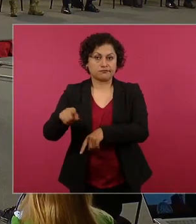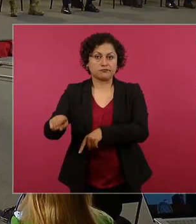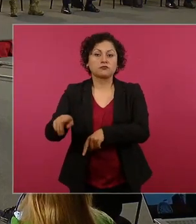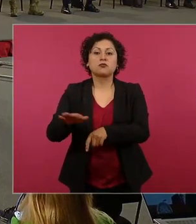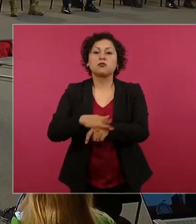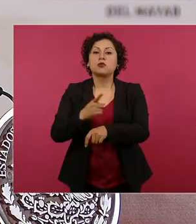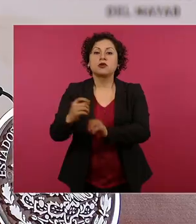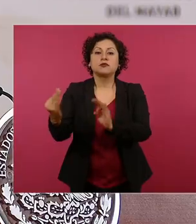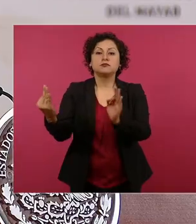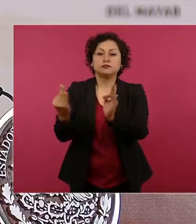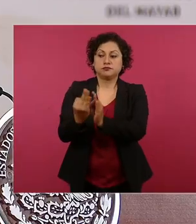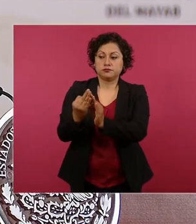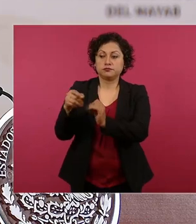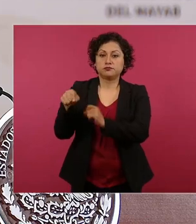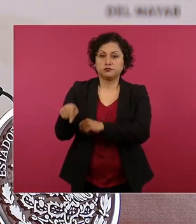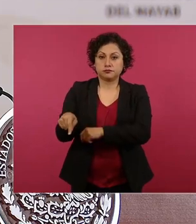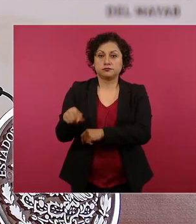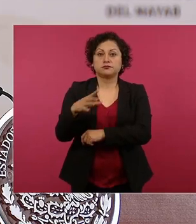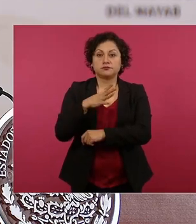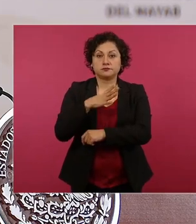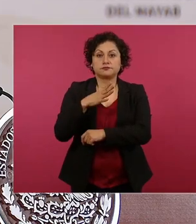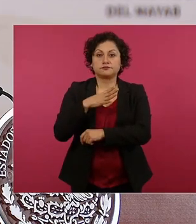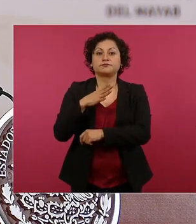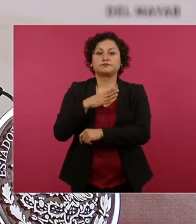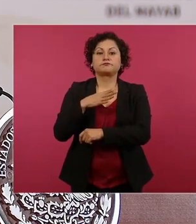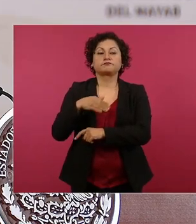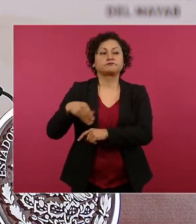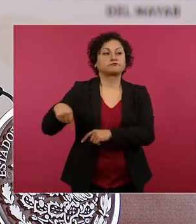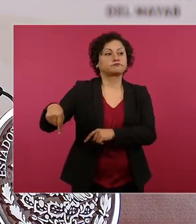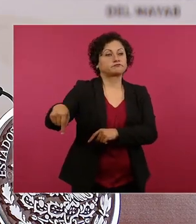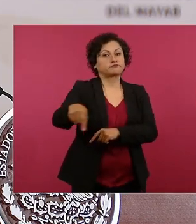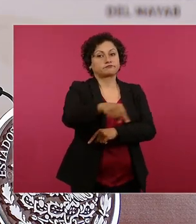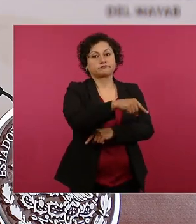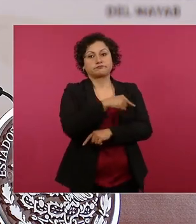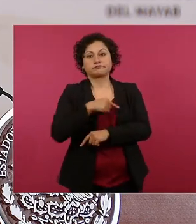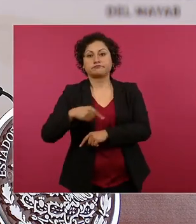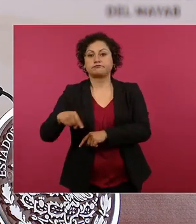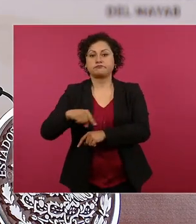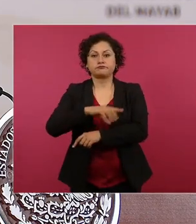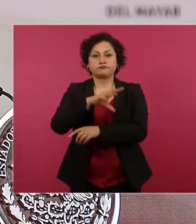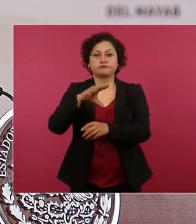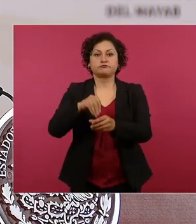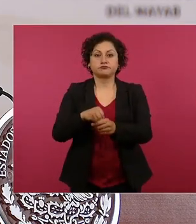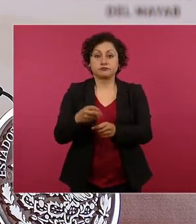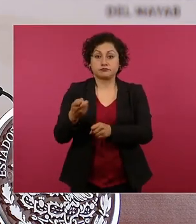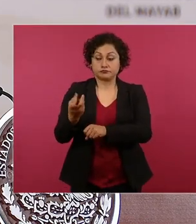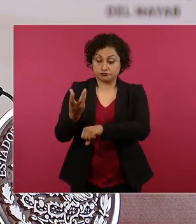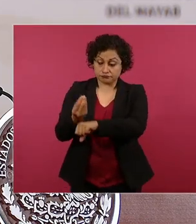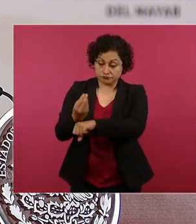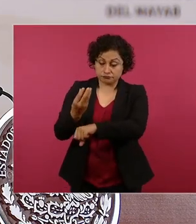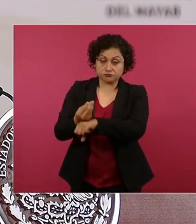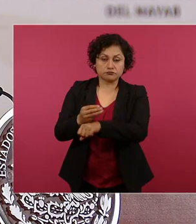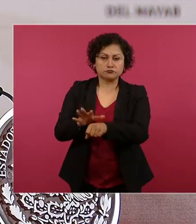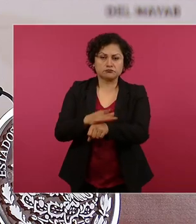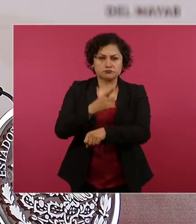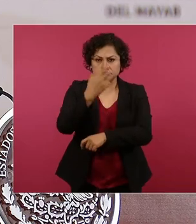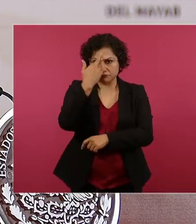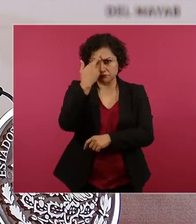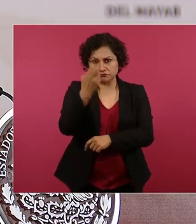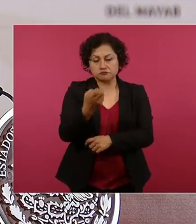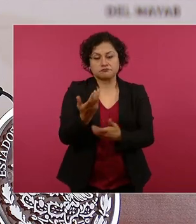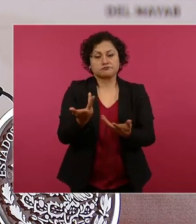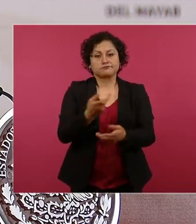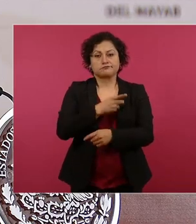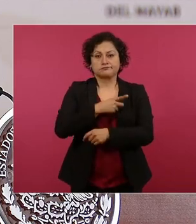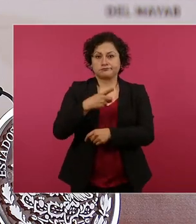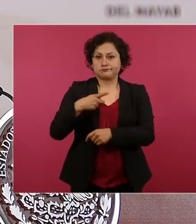frente a la misma a lo largo de toda la terminal. Este mantenimiento obedece a que es necesario su